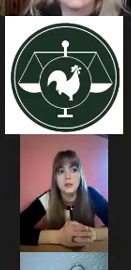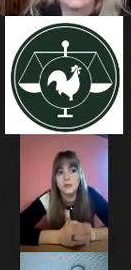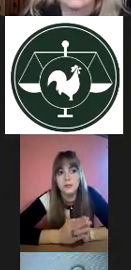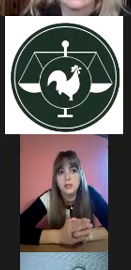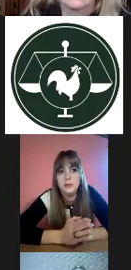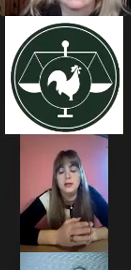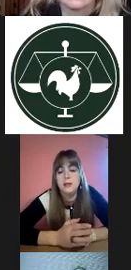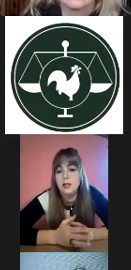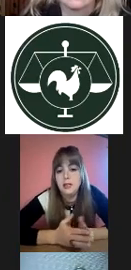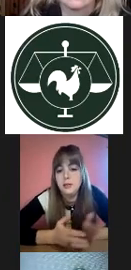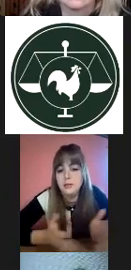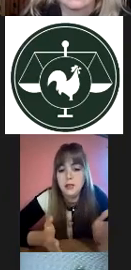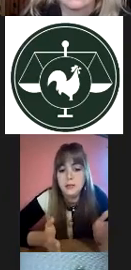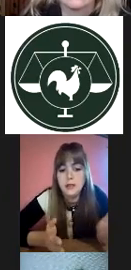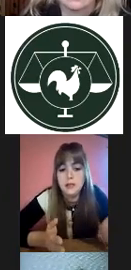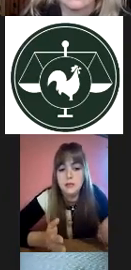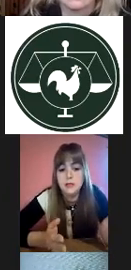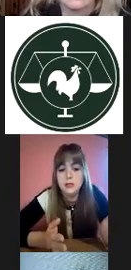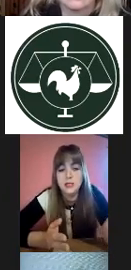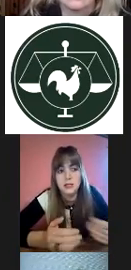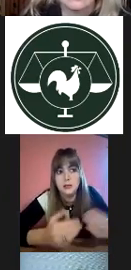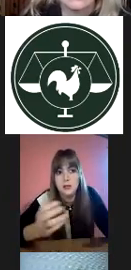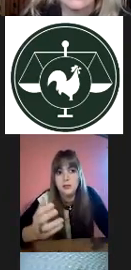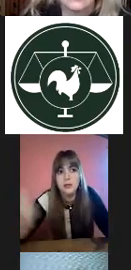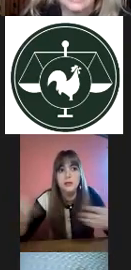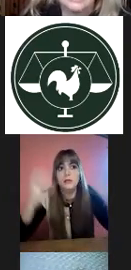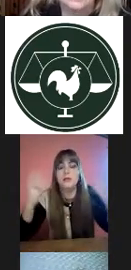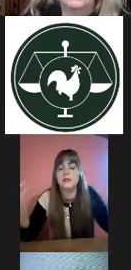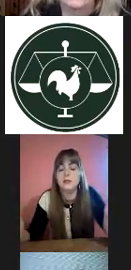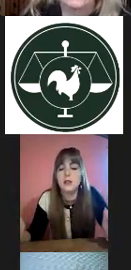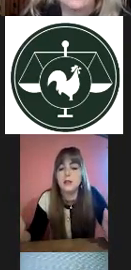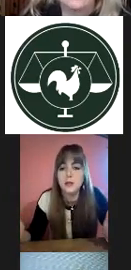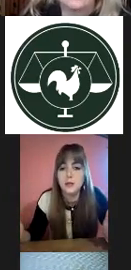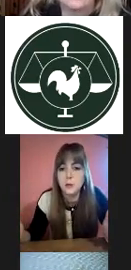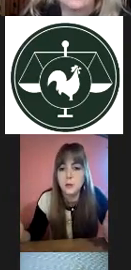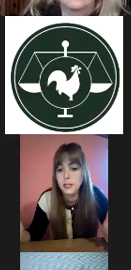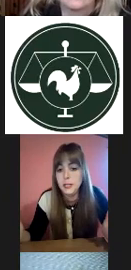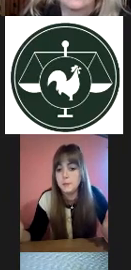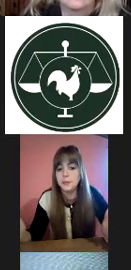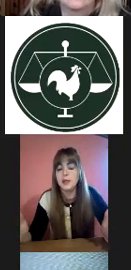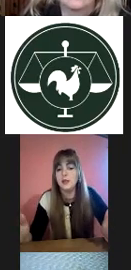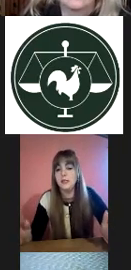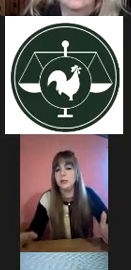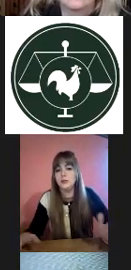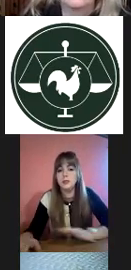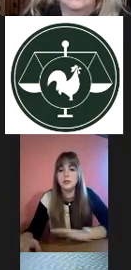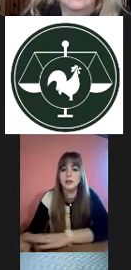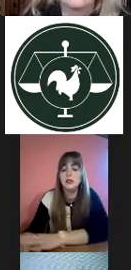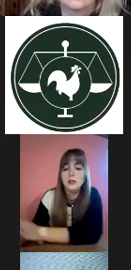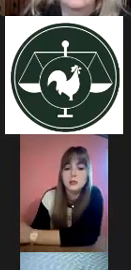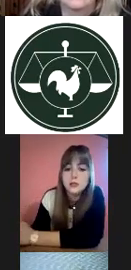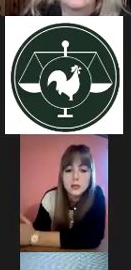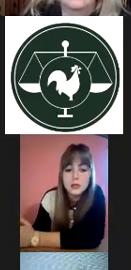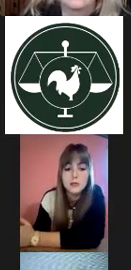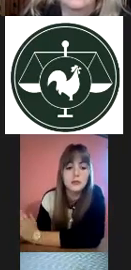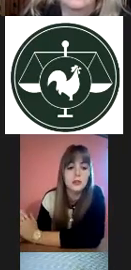es muy, muy simple, la cantidad de animales que hay en situación de calle que se vieron que empezó a salir más después de la cuarentena. Es impresionante